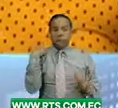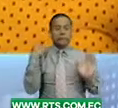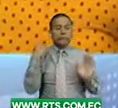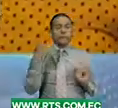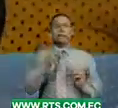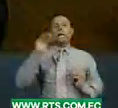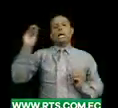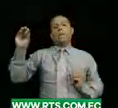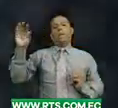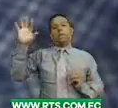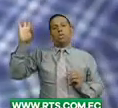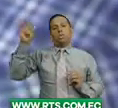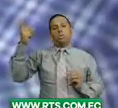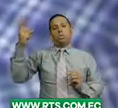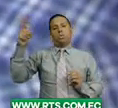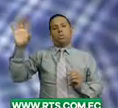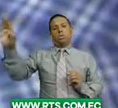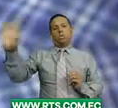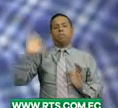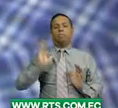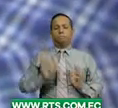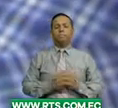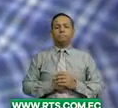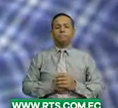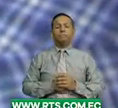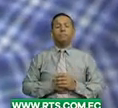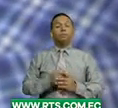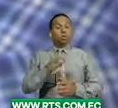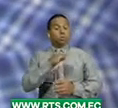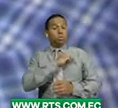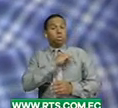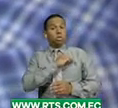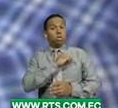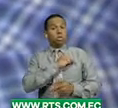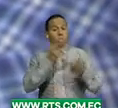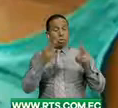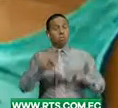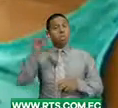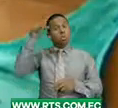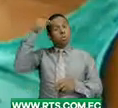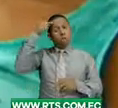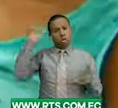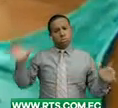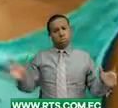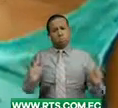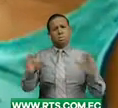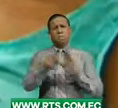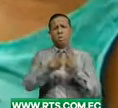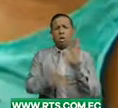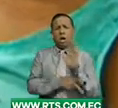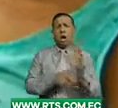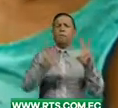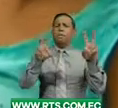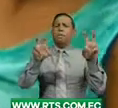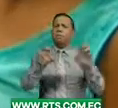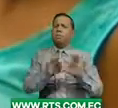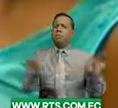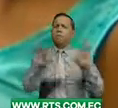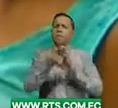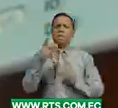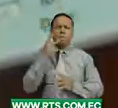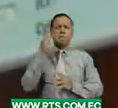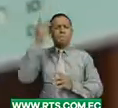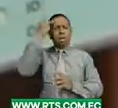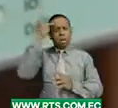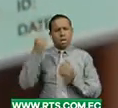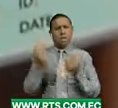al 911. Por parte del municipio, los programas que impulsa el gobierno seccional incluyen más participación de los padres de familia.